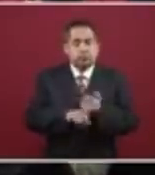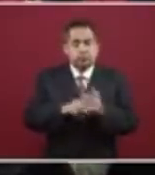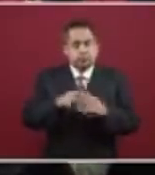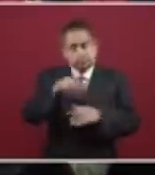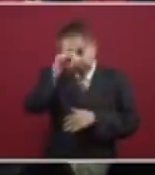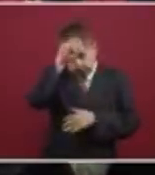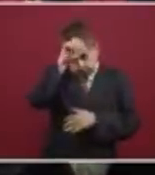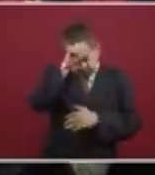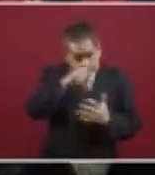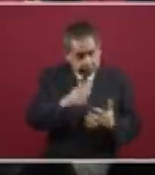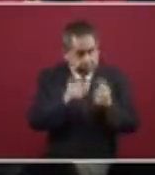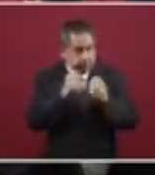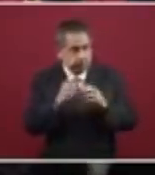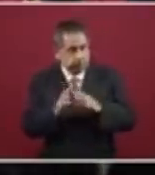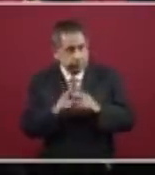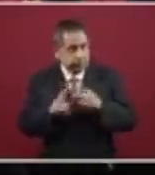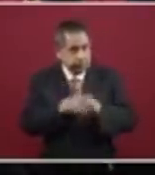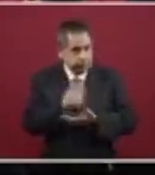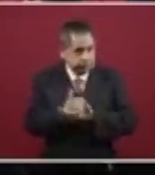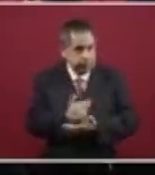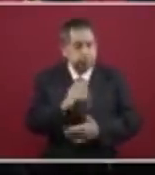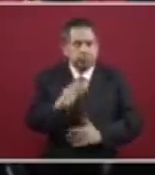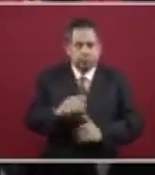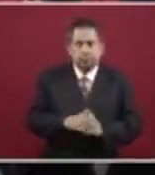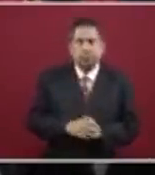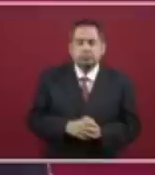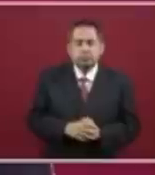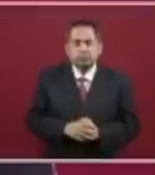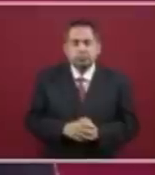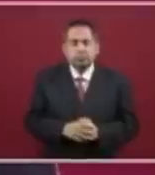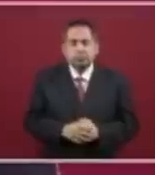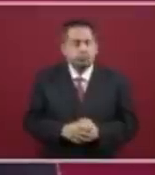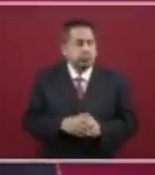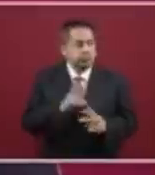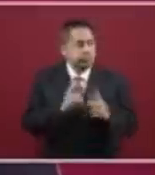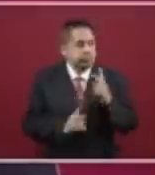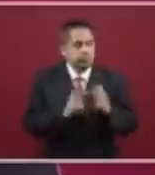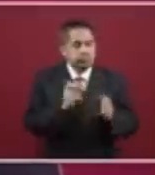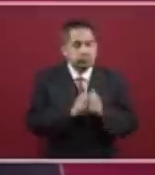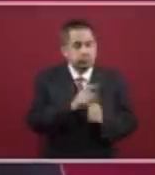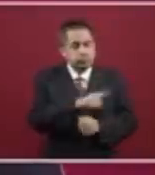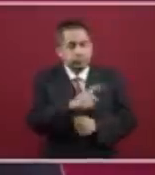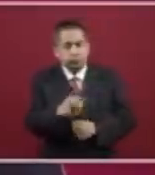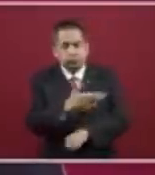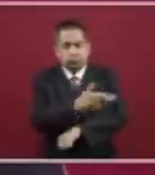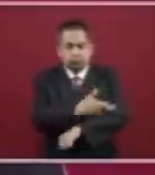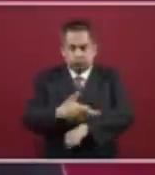mineros, se habló con los familiares.